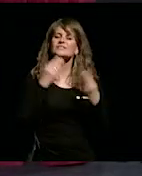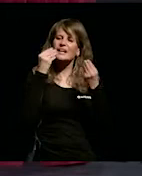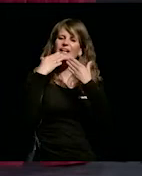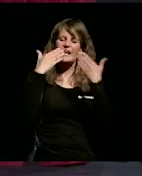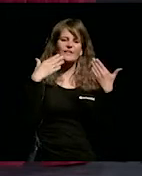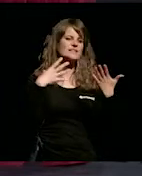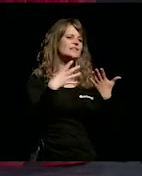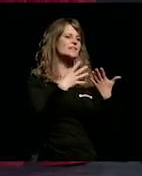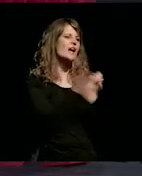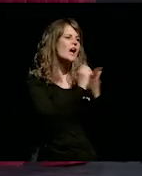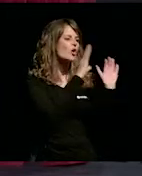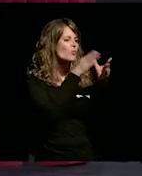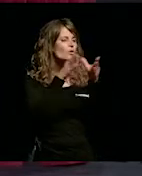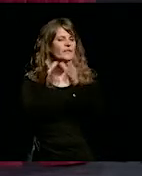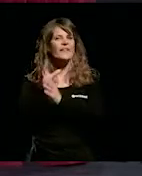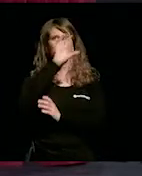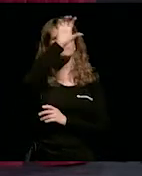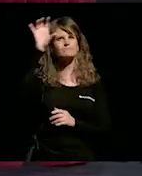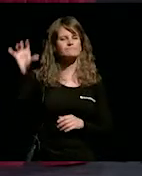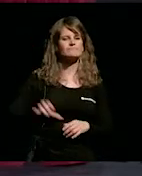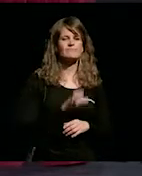Gracias a las comunidades de Southwark.